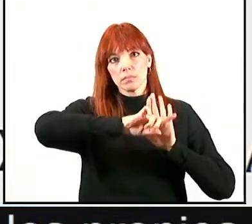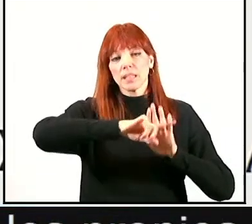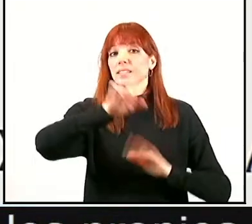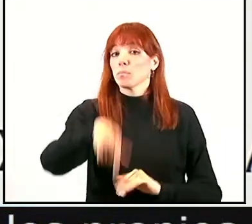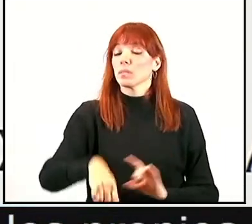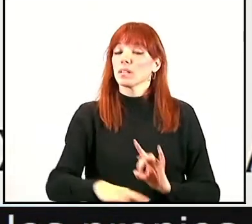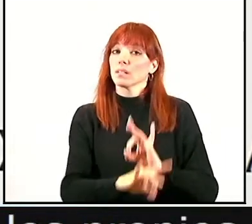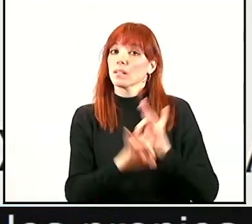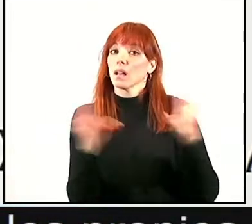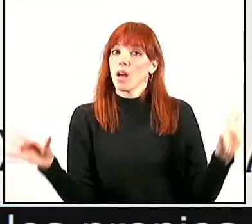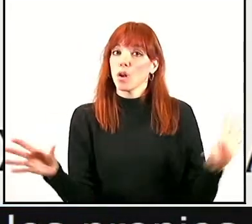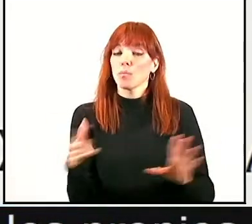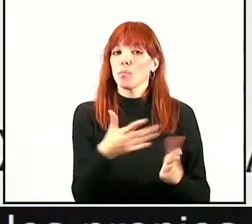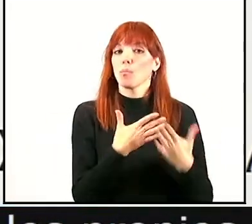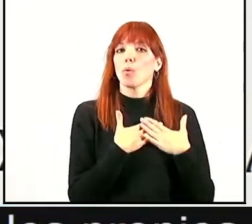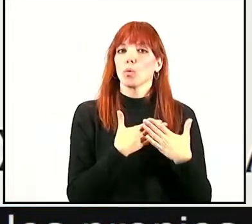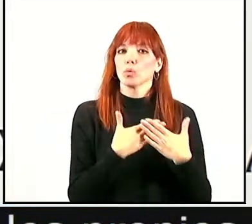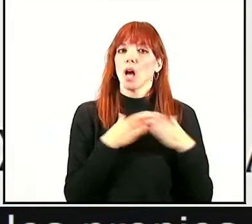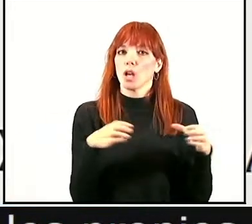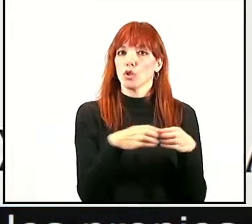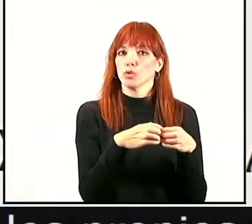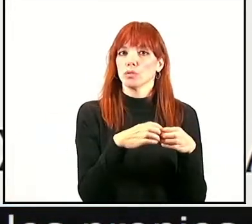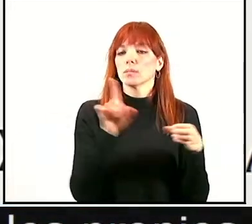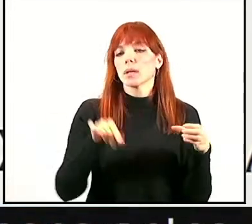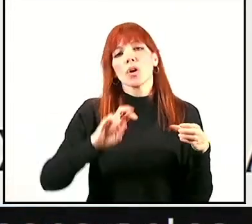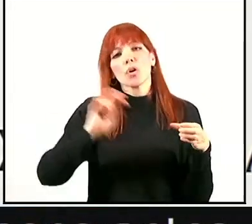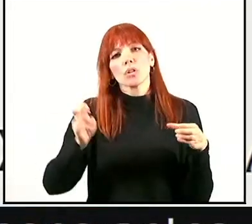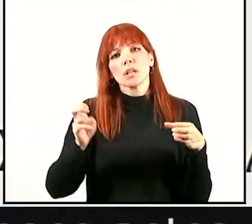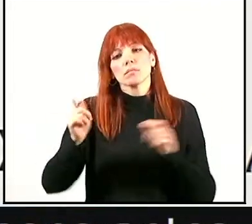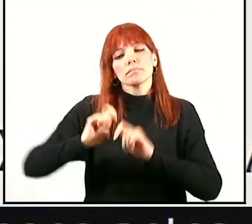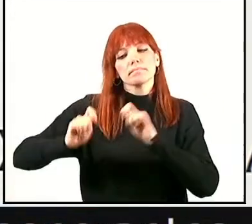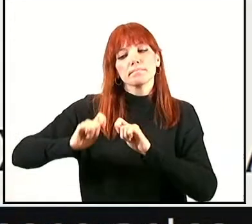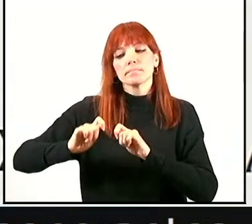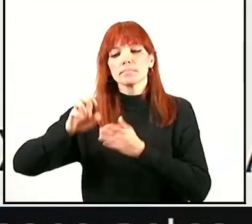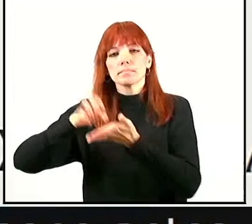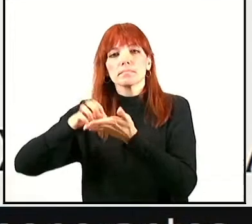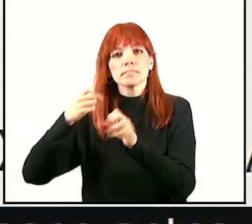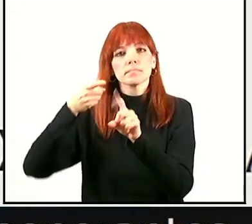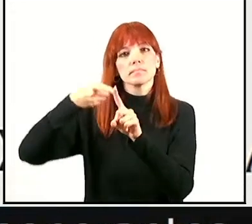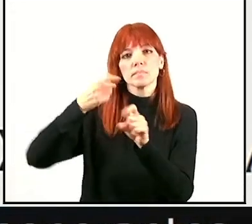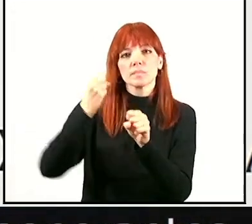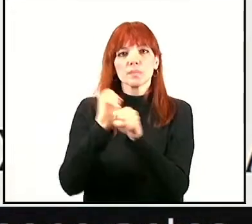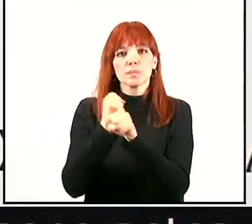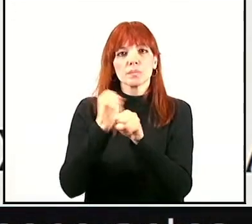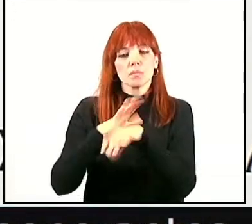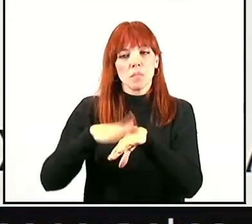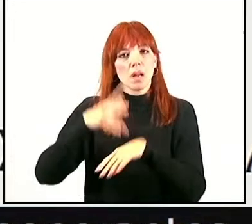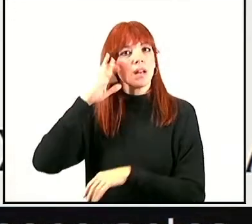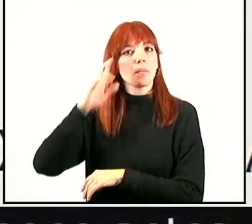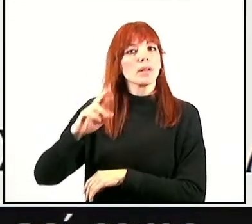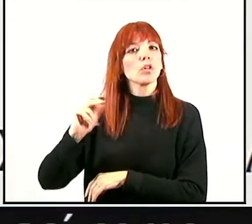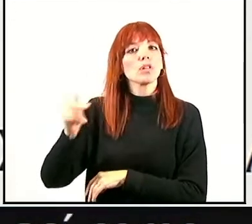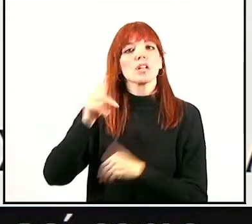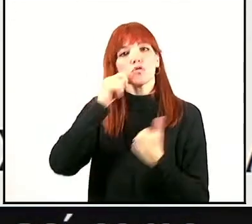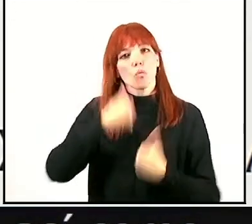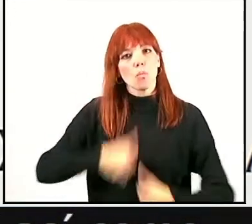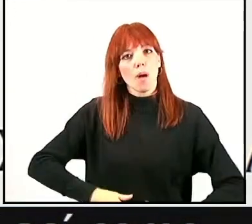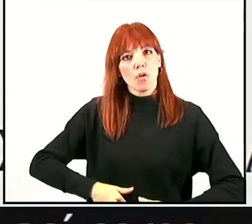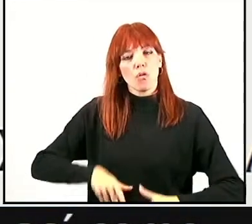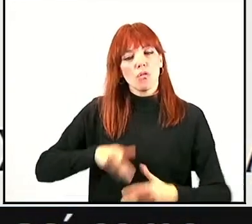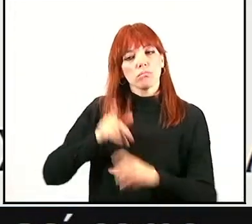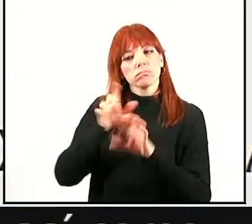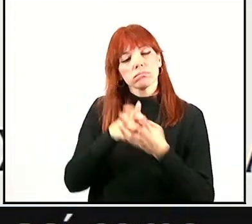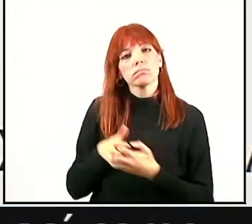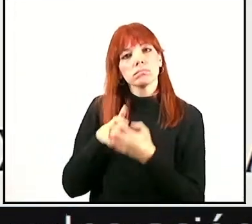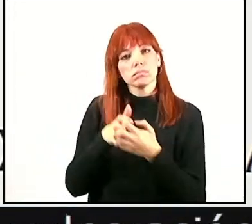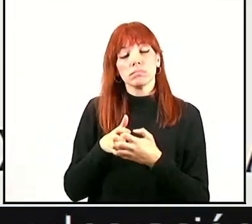por supuesto, los voluntarios, así como otras organizaciones que trabajan por la no vulneración y el respeto de los derechos humanos en el seno de nuestra